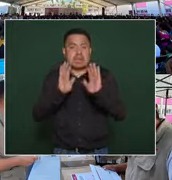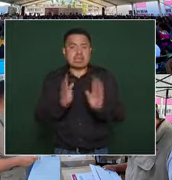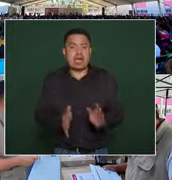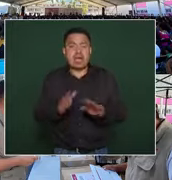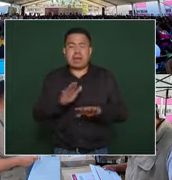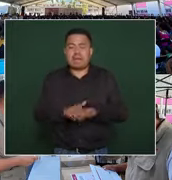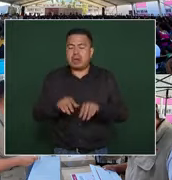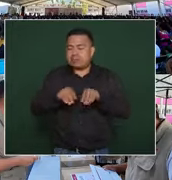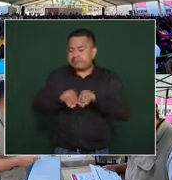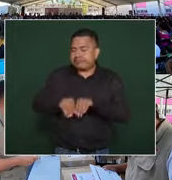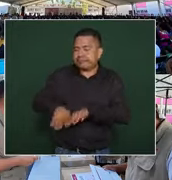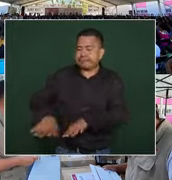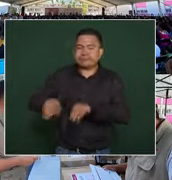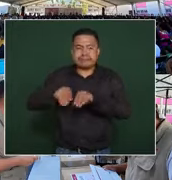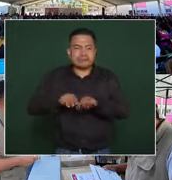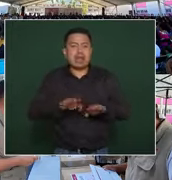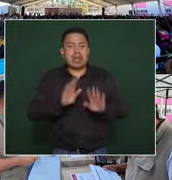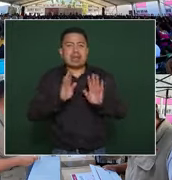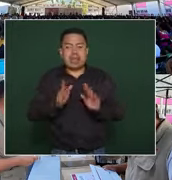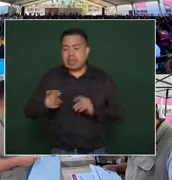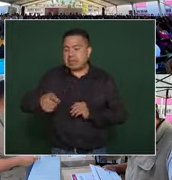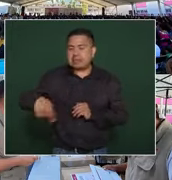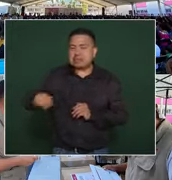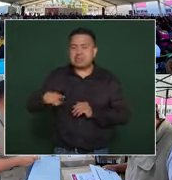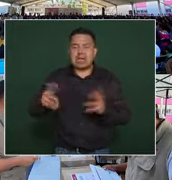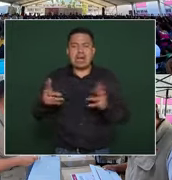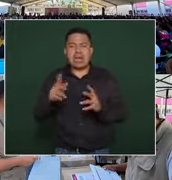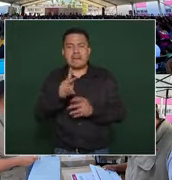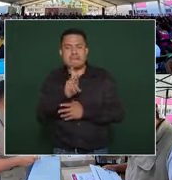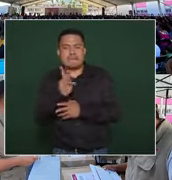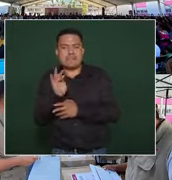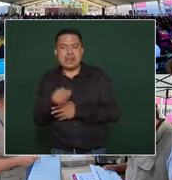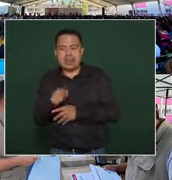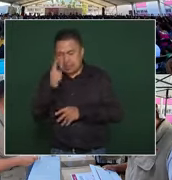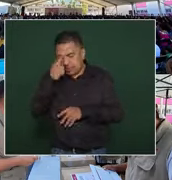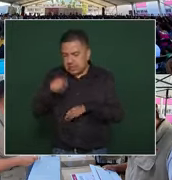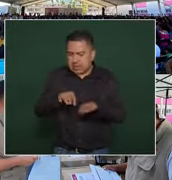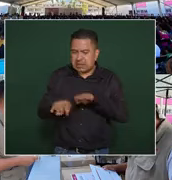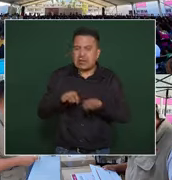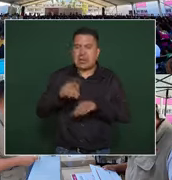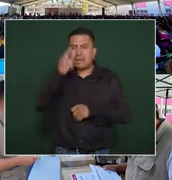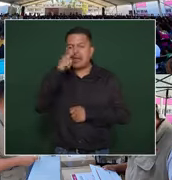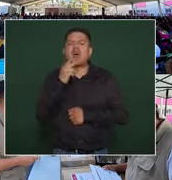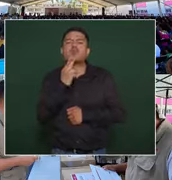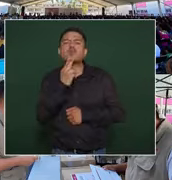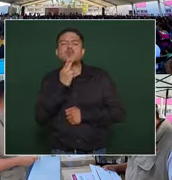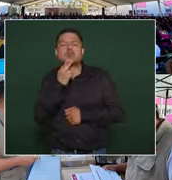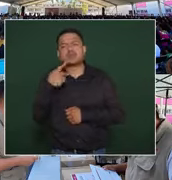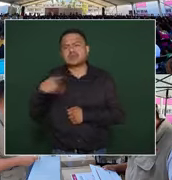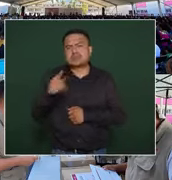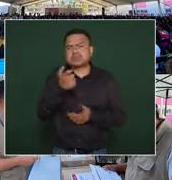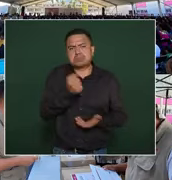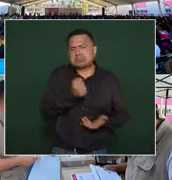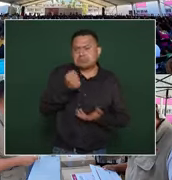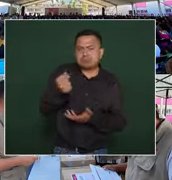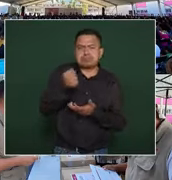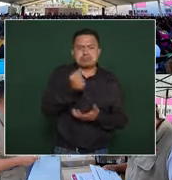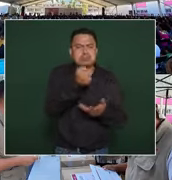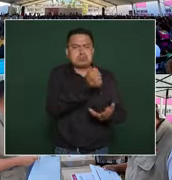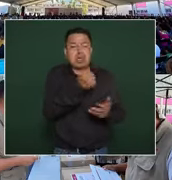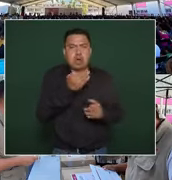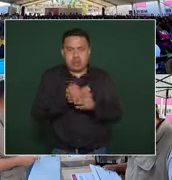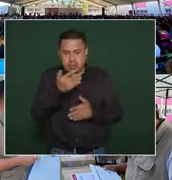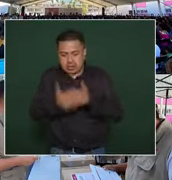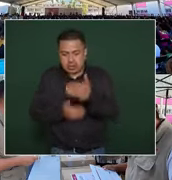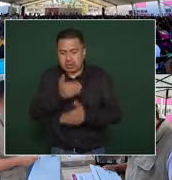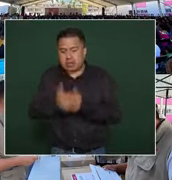la dispersión y ellos están realizando su plan de trabajo para la utilización de sus recursos. Se lleva un avance